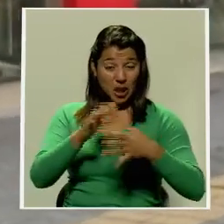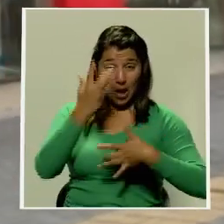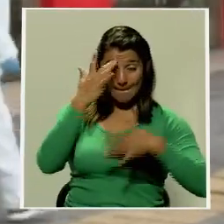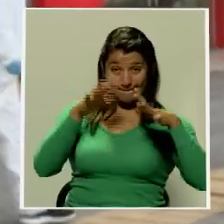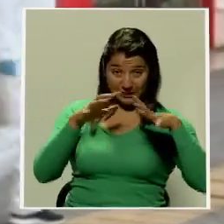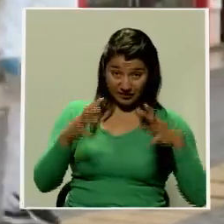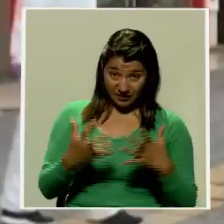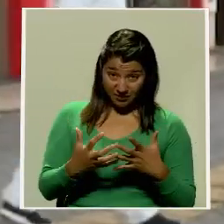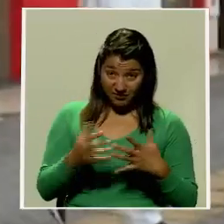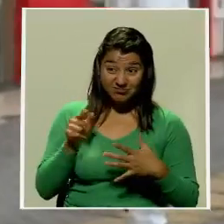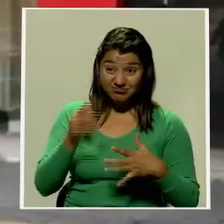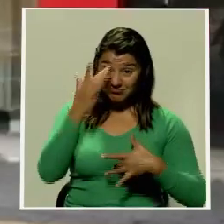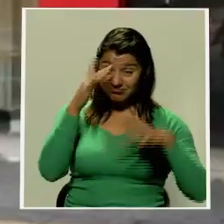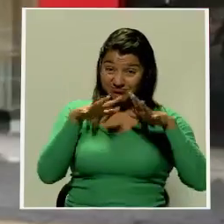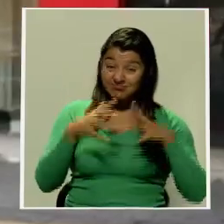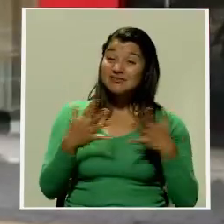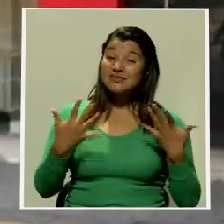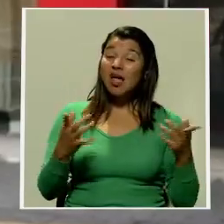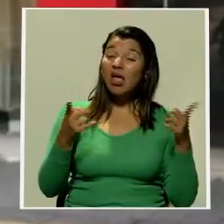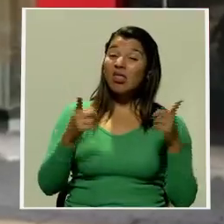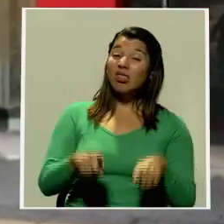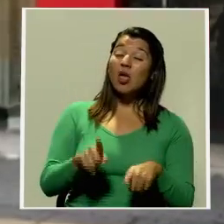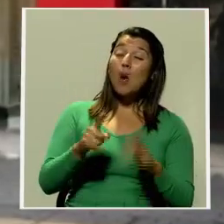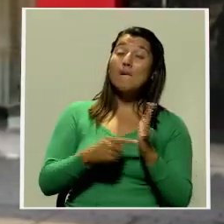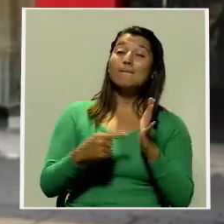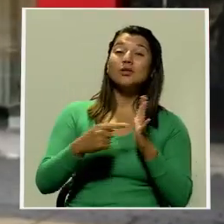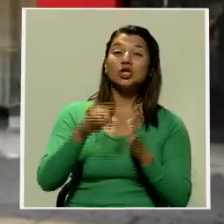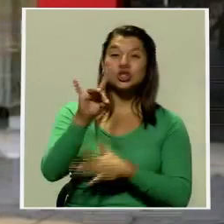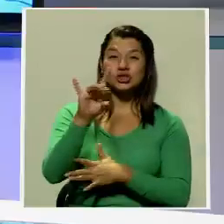más de 1.800.000 muertos en el mundo.